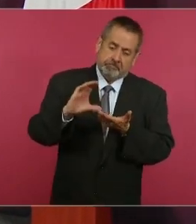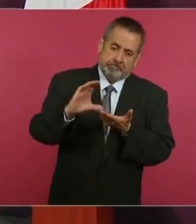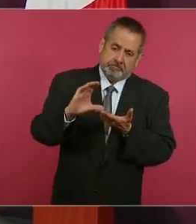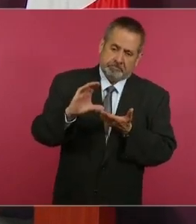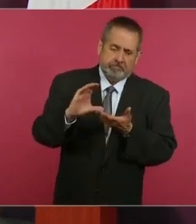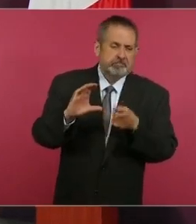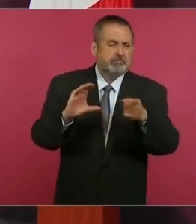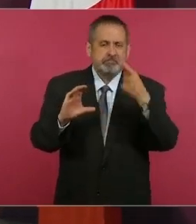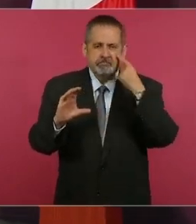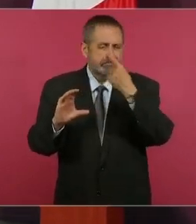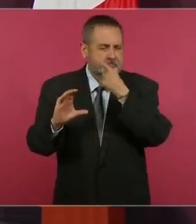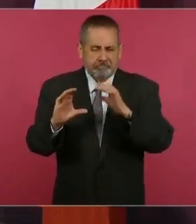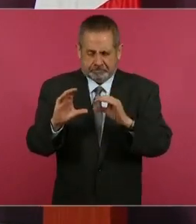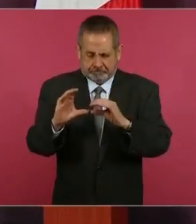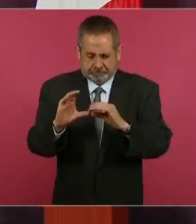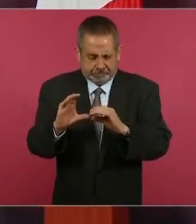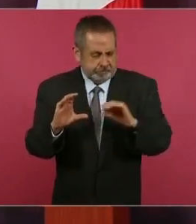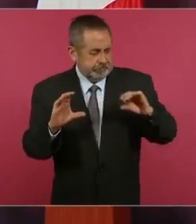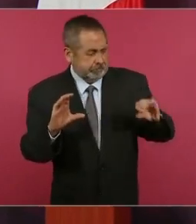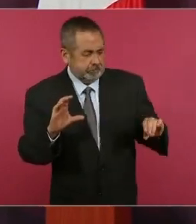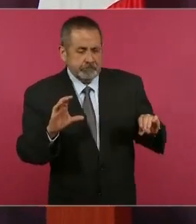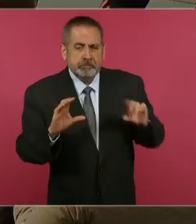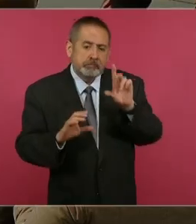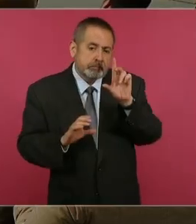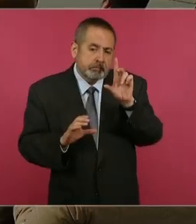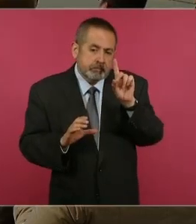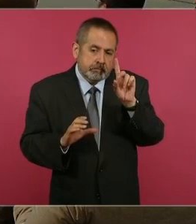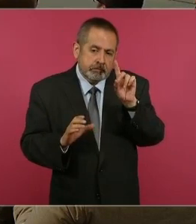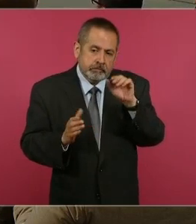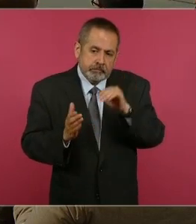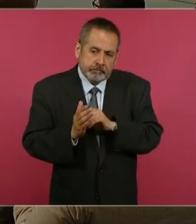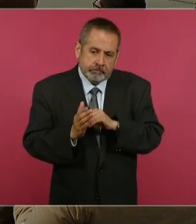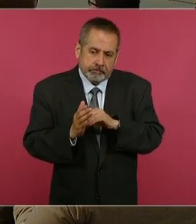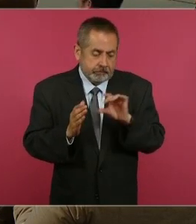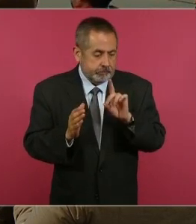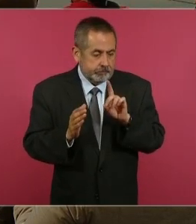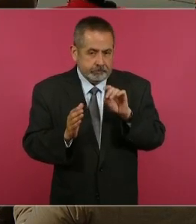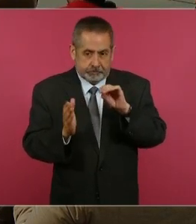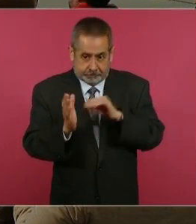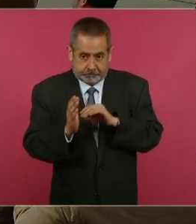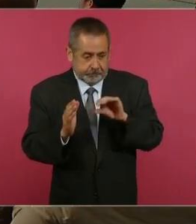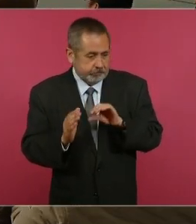puede dejar 30,000, y de este fondo